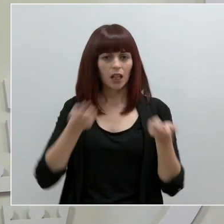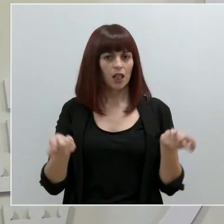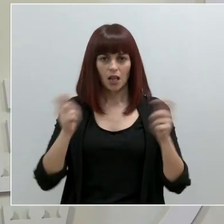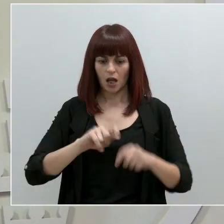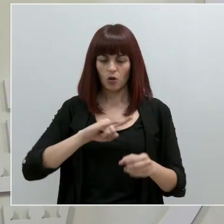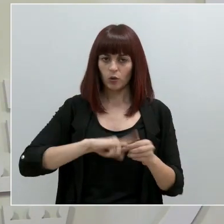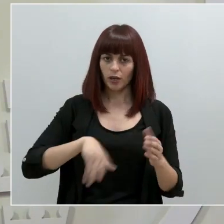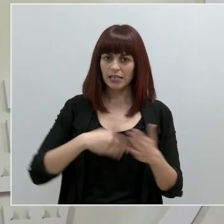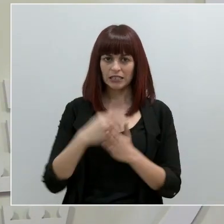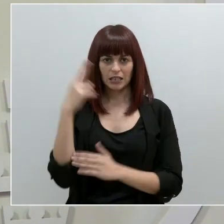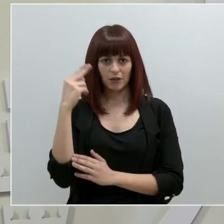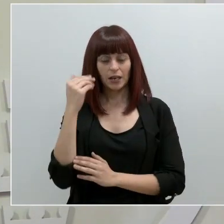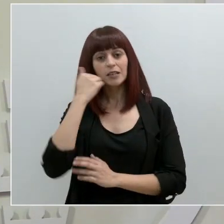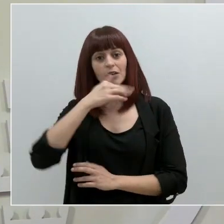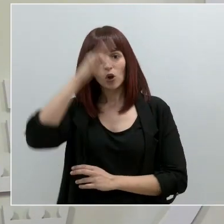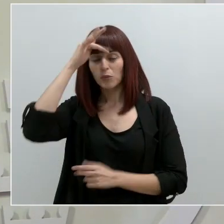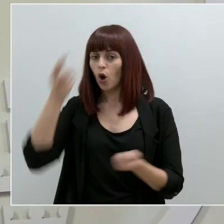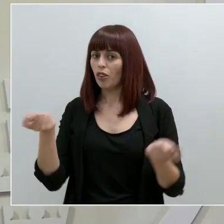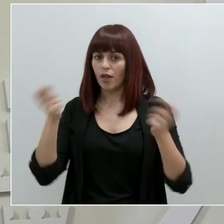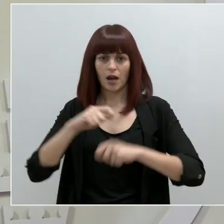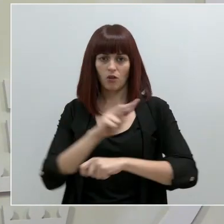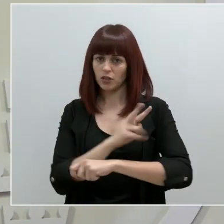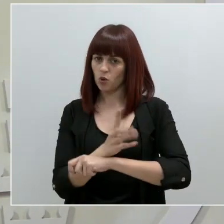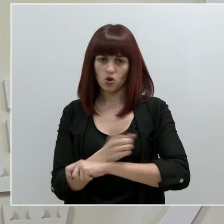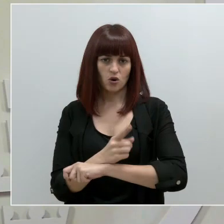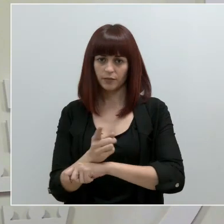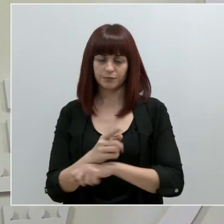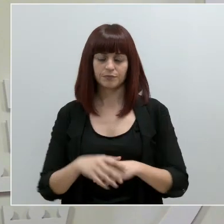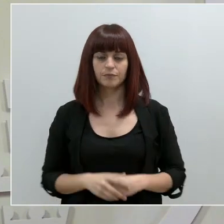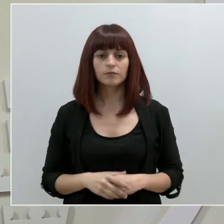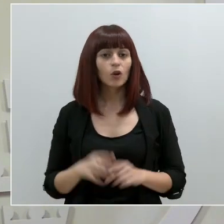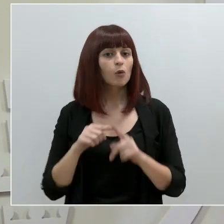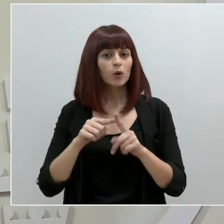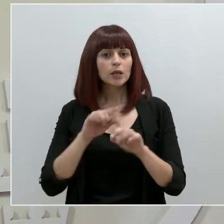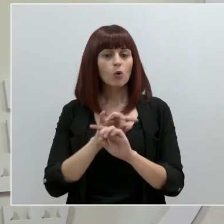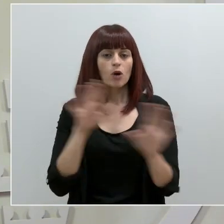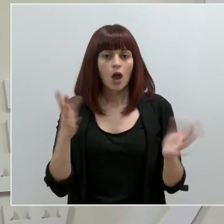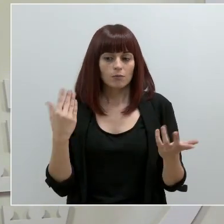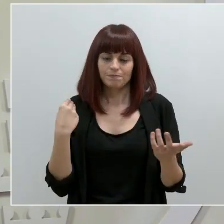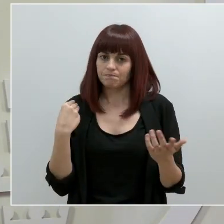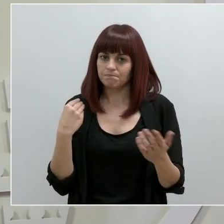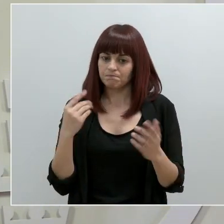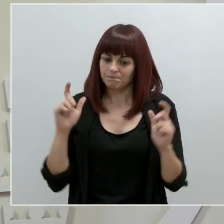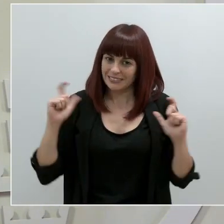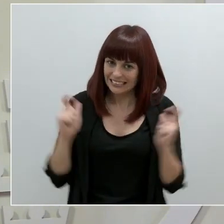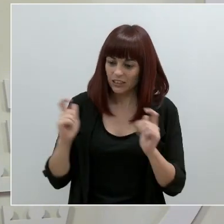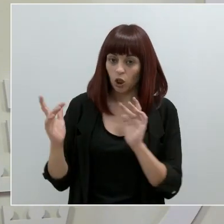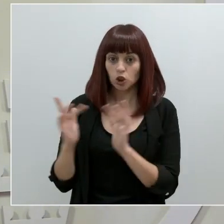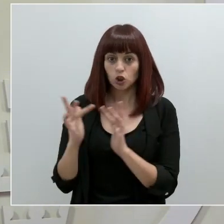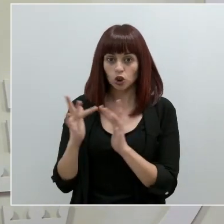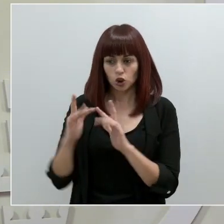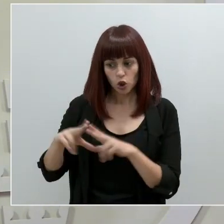de lunes a viernes y durante las 24 horas durante el fin de semana, con el claro objetivo de reducir al límite esa interacción